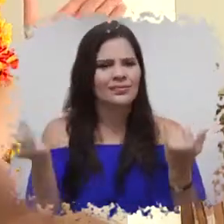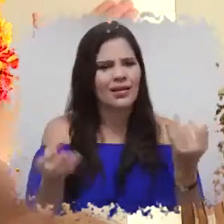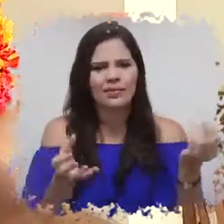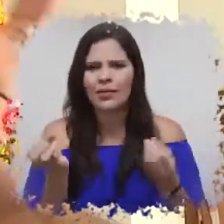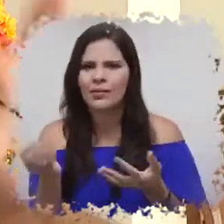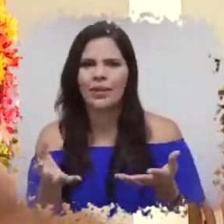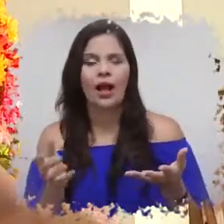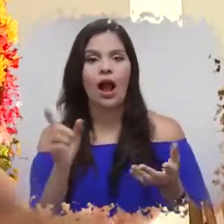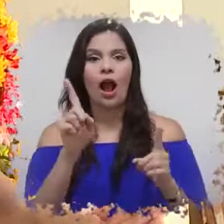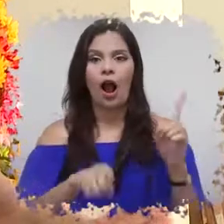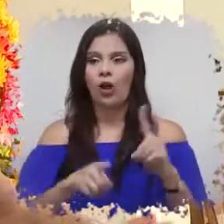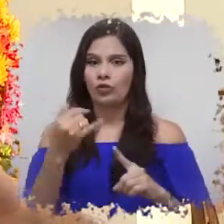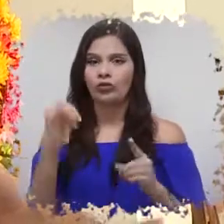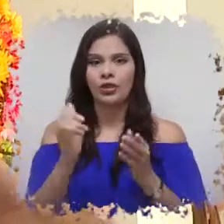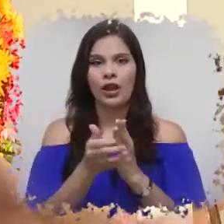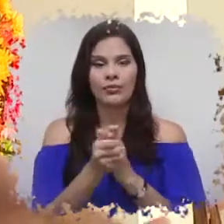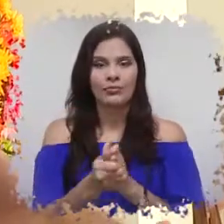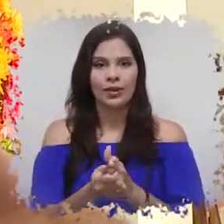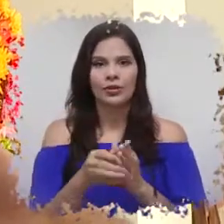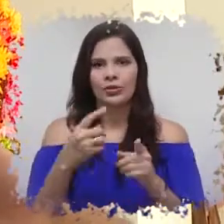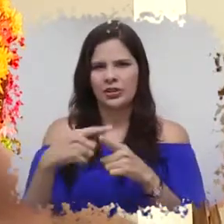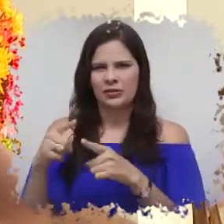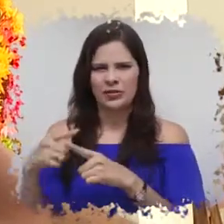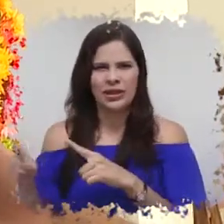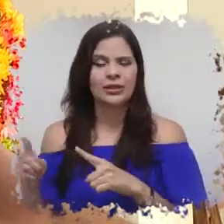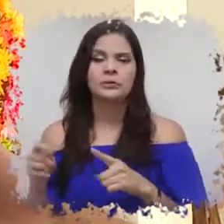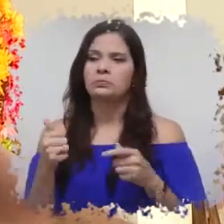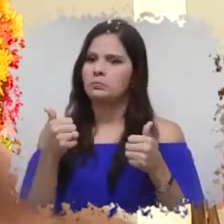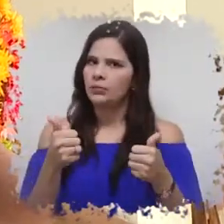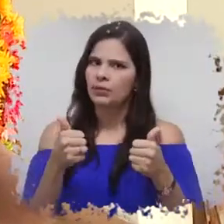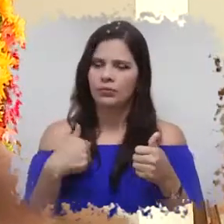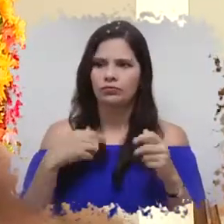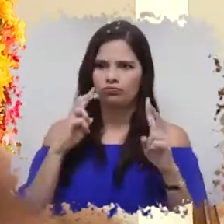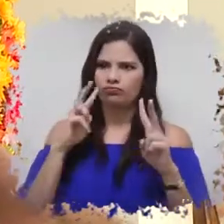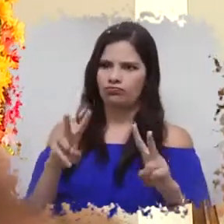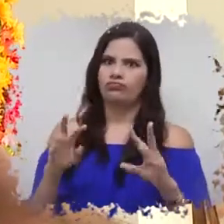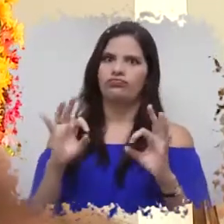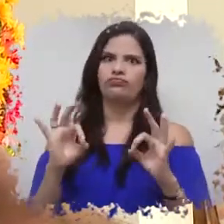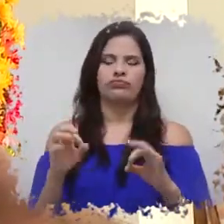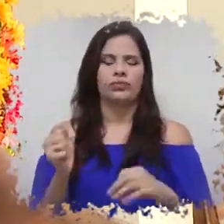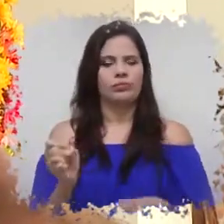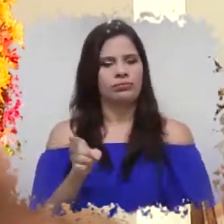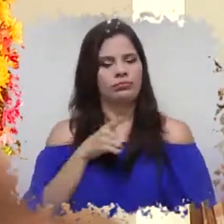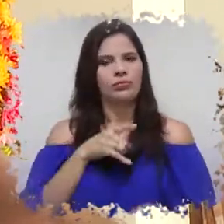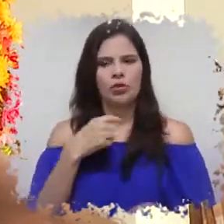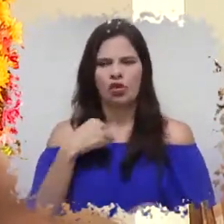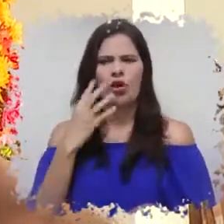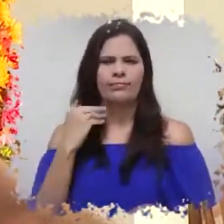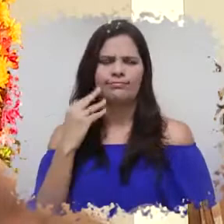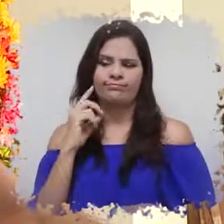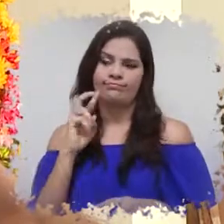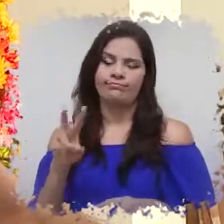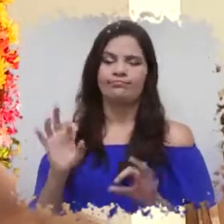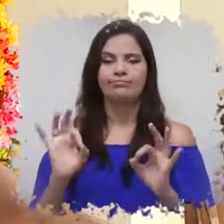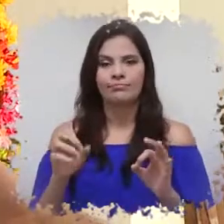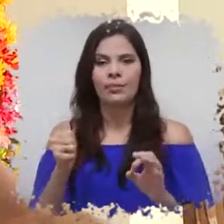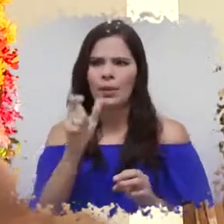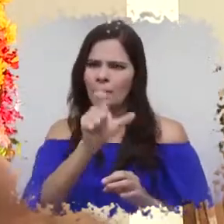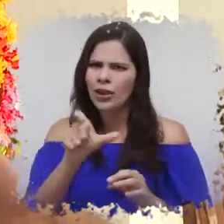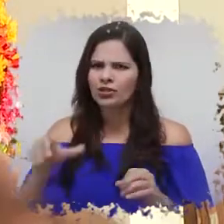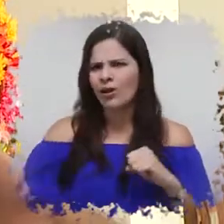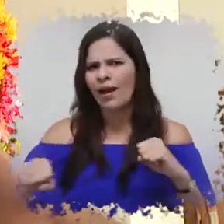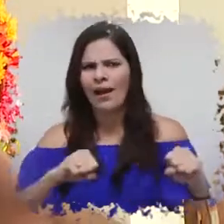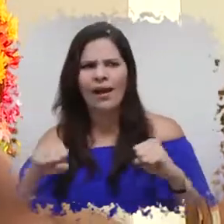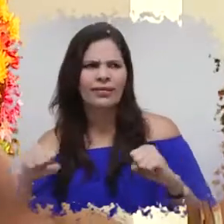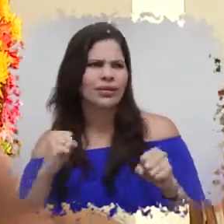mandado integrantes que ya usan metodologías como Agile, por ejemplo. Me parece que es un descubrimiento para mí como experta en el tema increíble, o sea, saber que hay